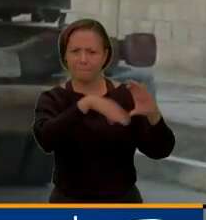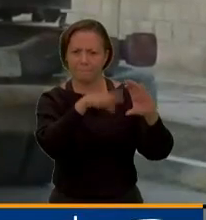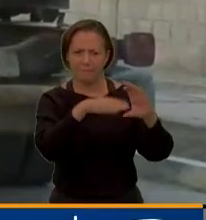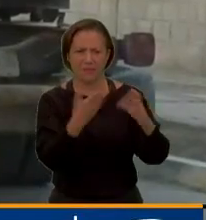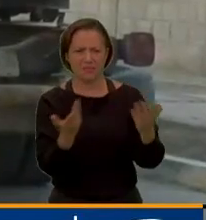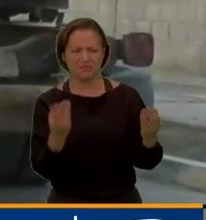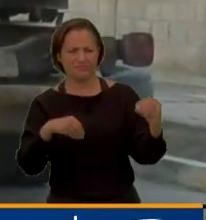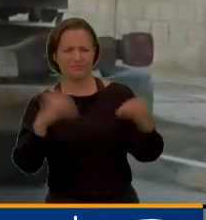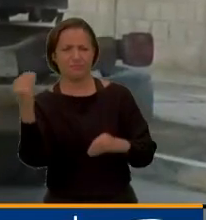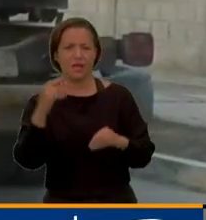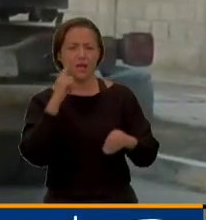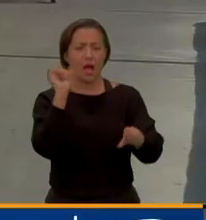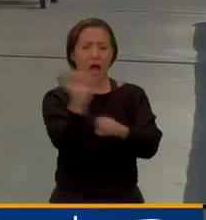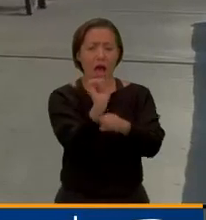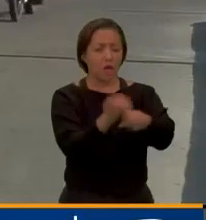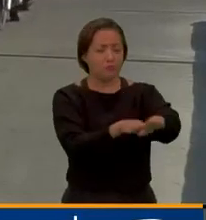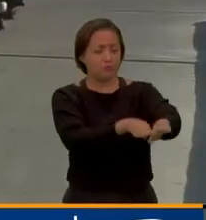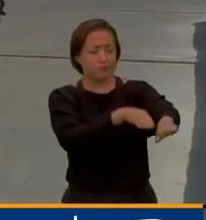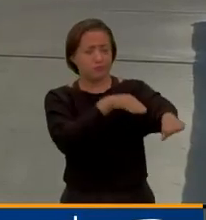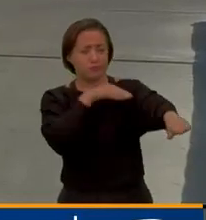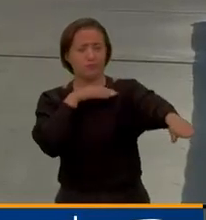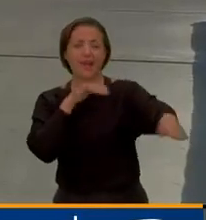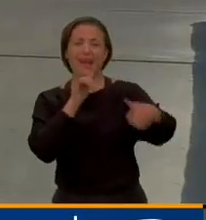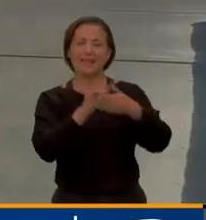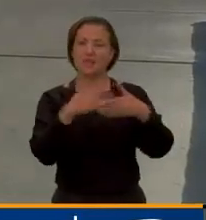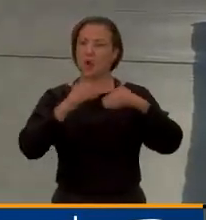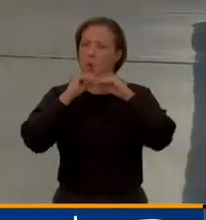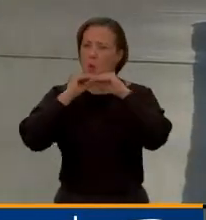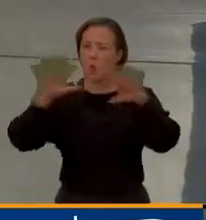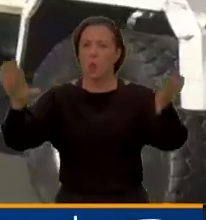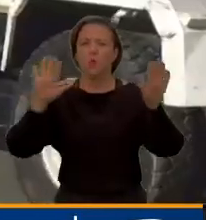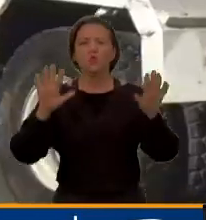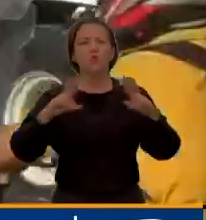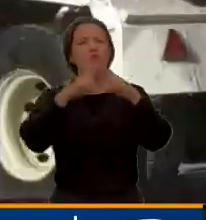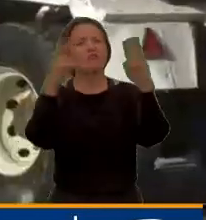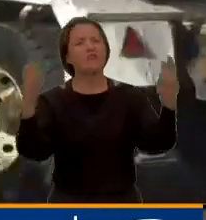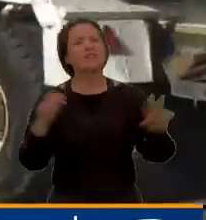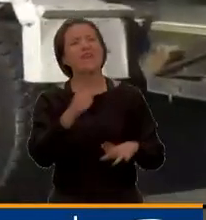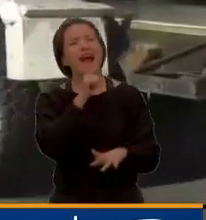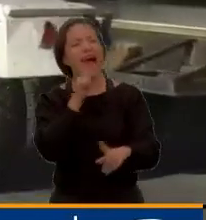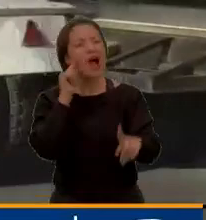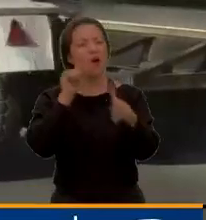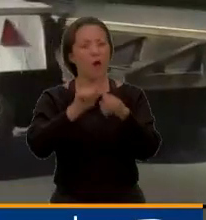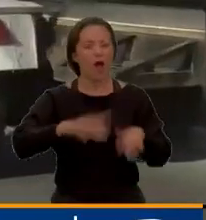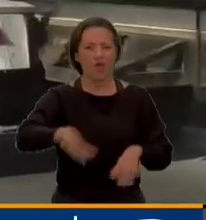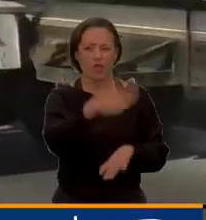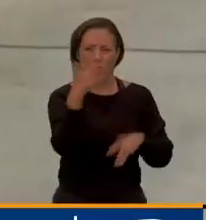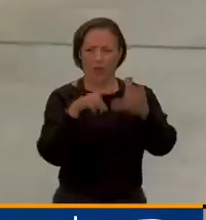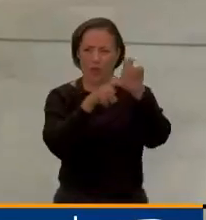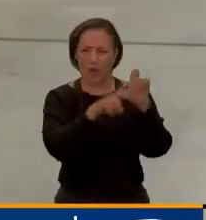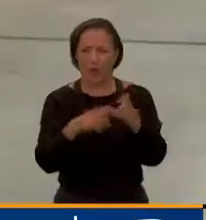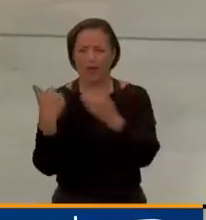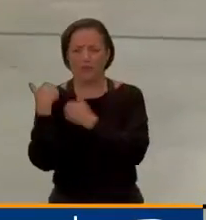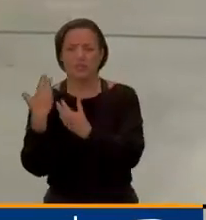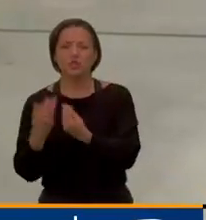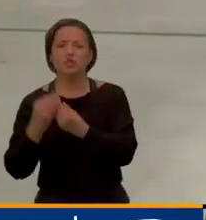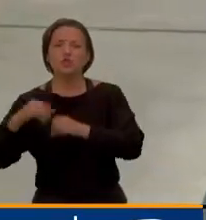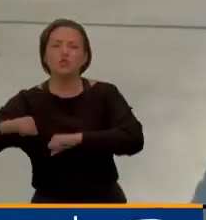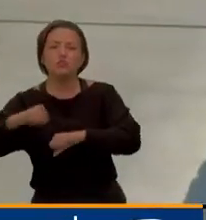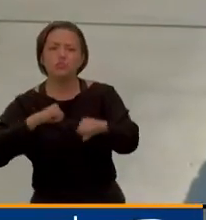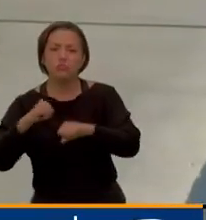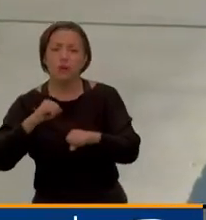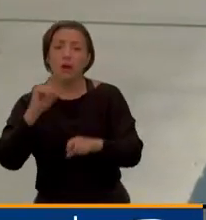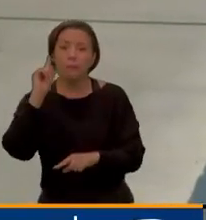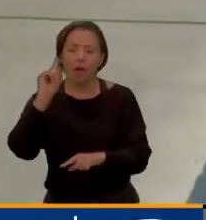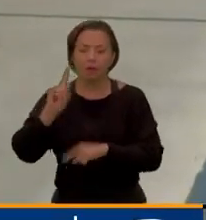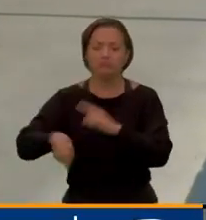Una fila de carrotanques hizo parte del tan anunciado Festival por el Agua en La Guajira, liderada por Gestión de Riesgo, pero las críticas no